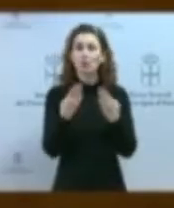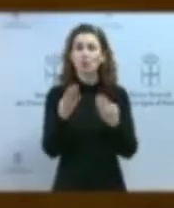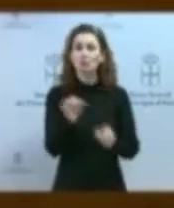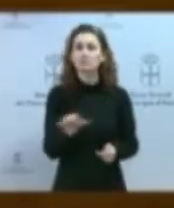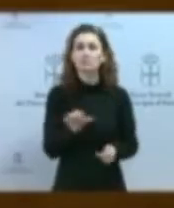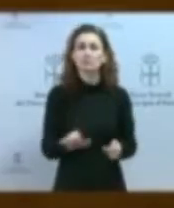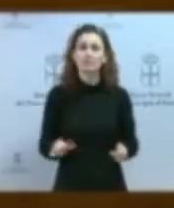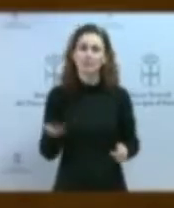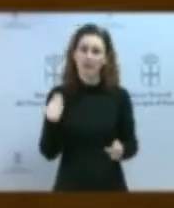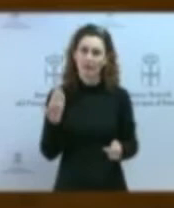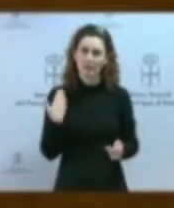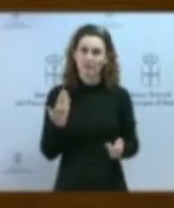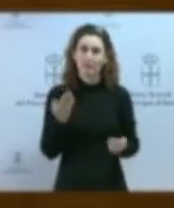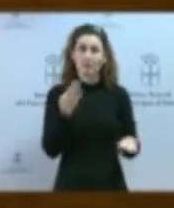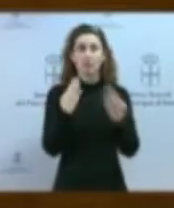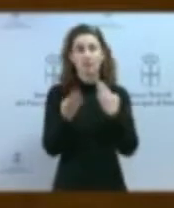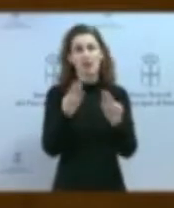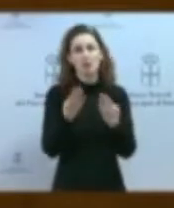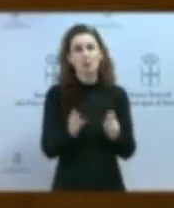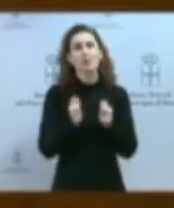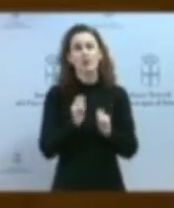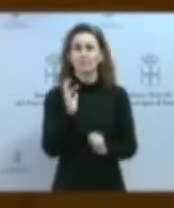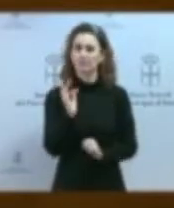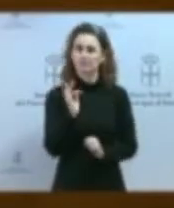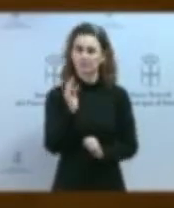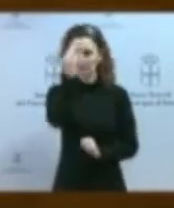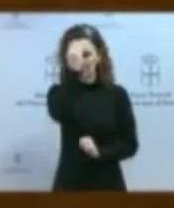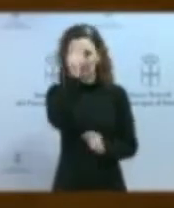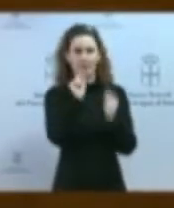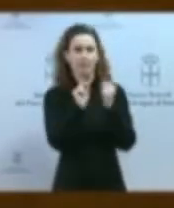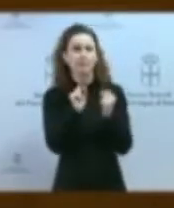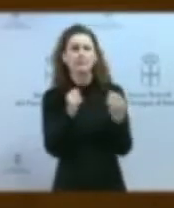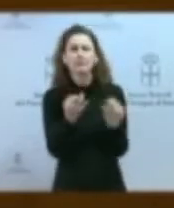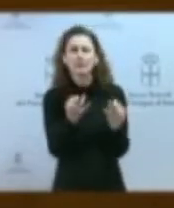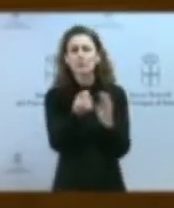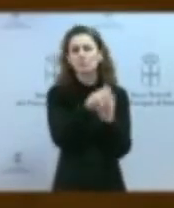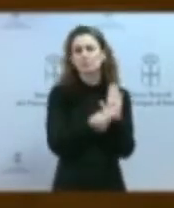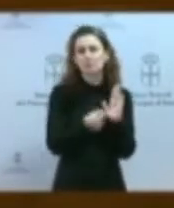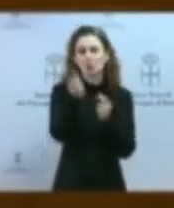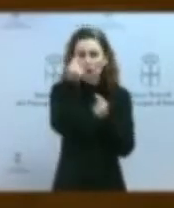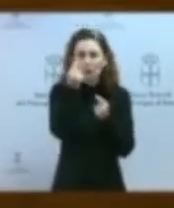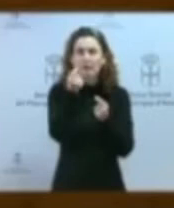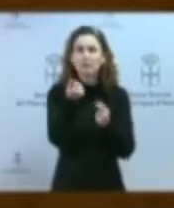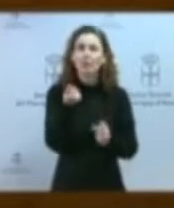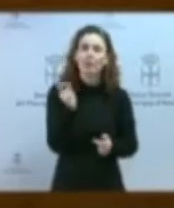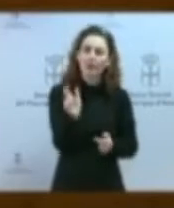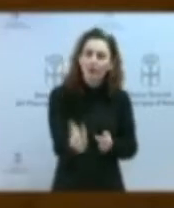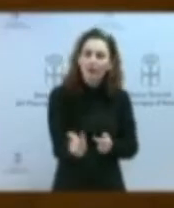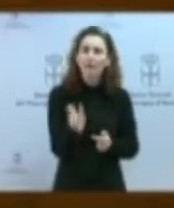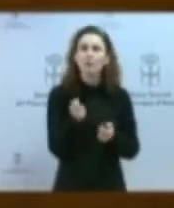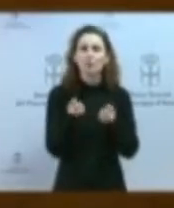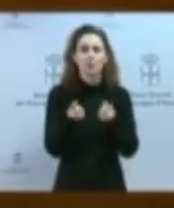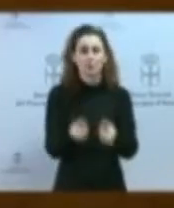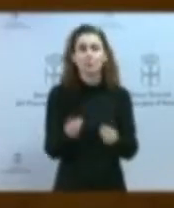fructífero en el sentido de que hemos podido discutir sobre medidas concretas, sobre partidas, sobre números, sobre modelo de Asturias también, con acuerdos